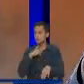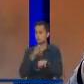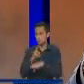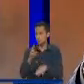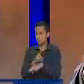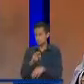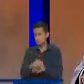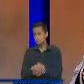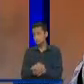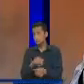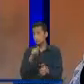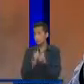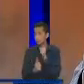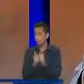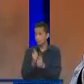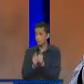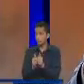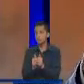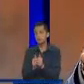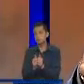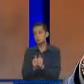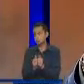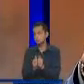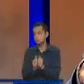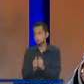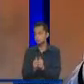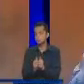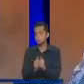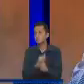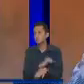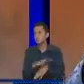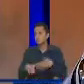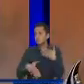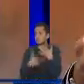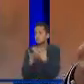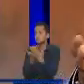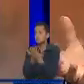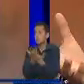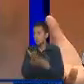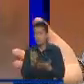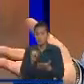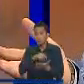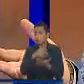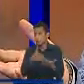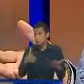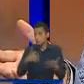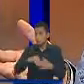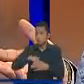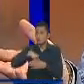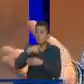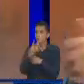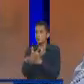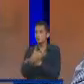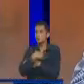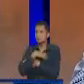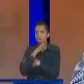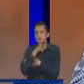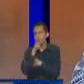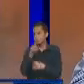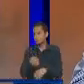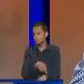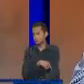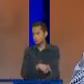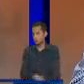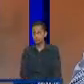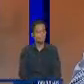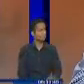solucionen problemas nuestros, no atarnos a tecnologías de fuera o a productos de fuera, que eso ha sido lo que siempre nos ha pasado. Ahora, se